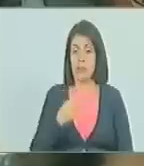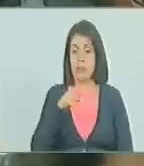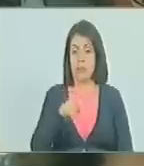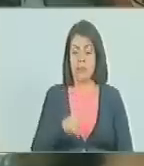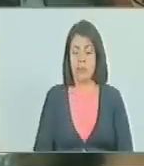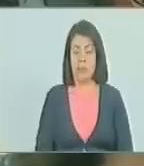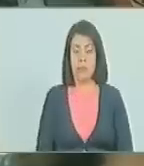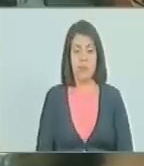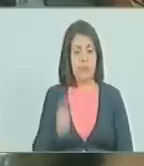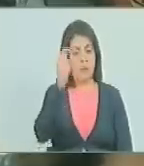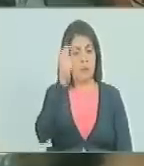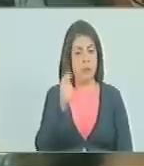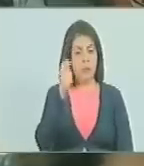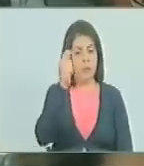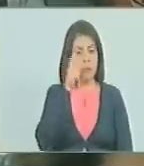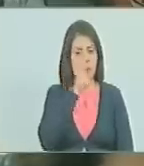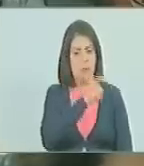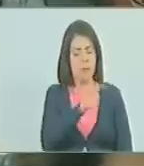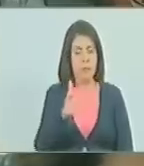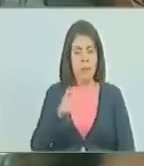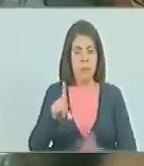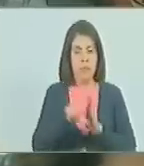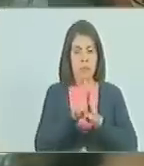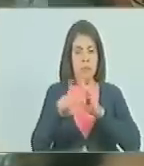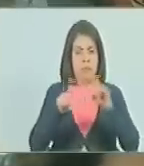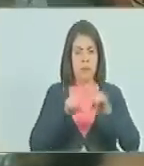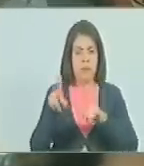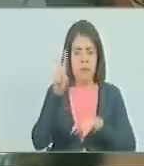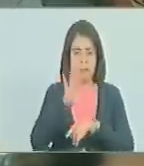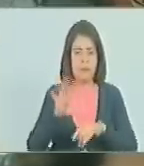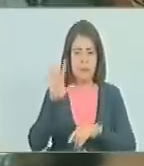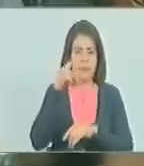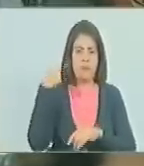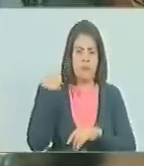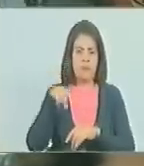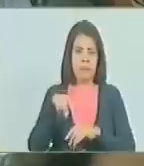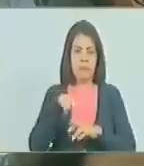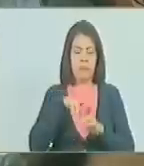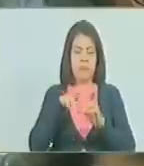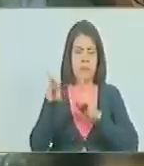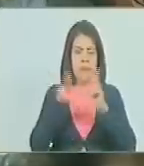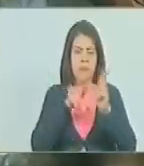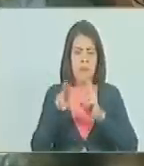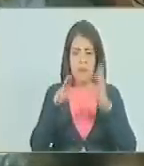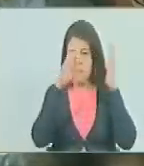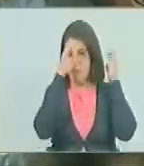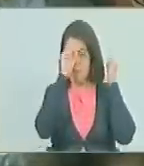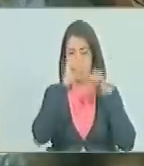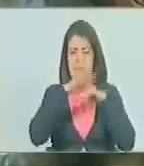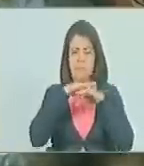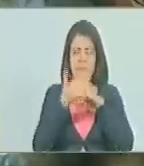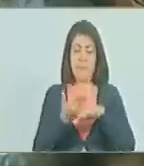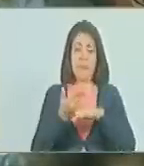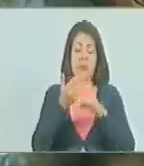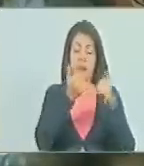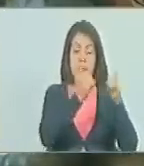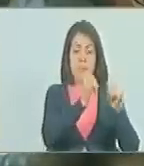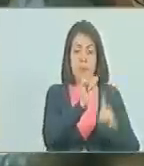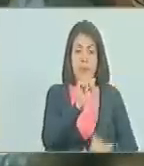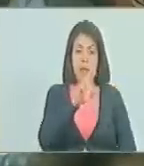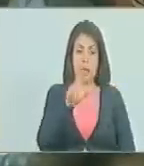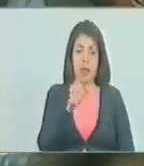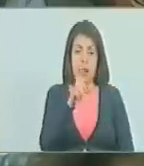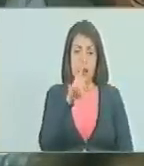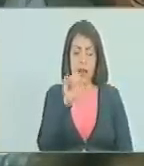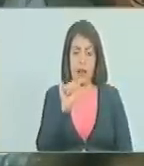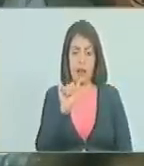querido diputado, pueblo legislador, que Venezuela tiene una relación diplomática con Argelia que data de